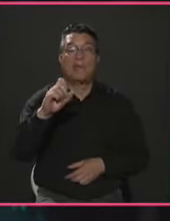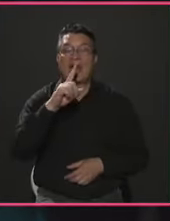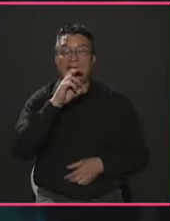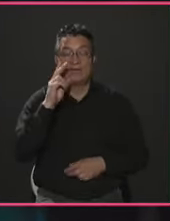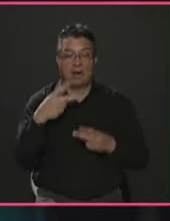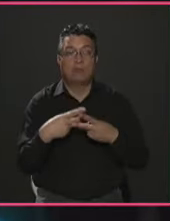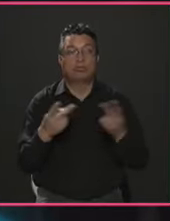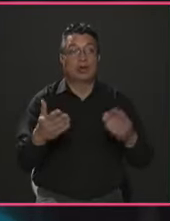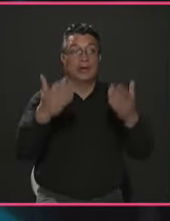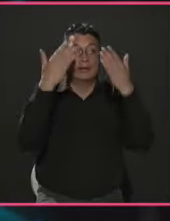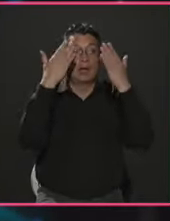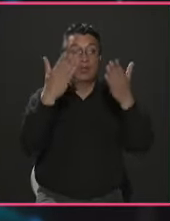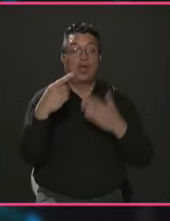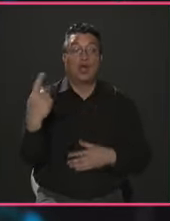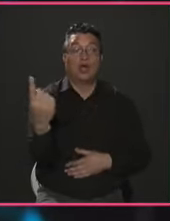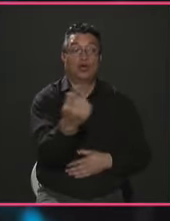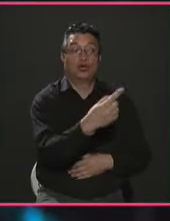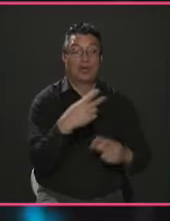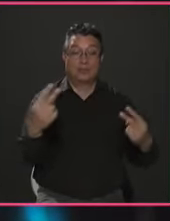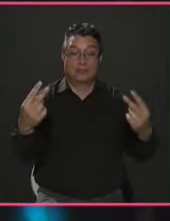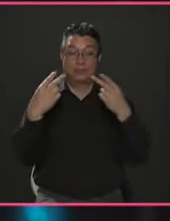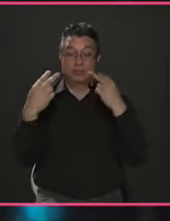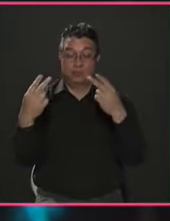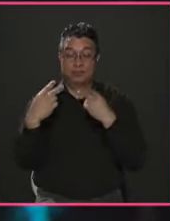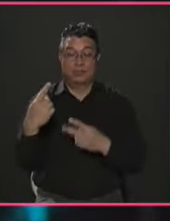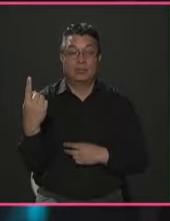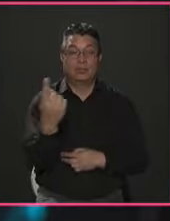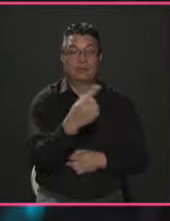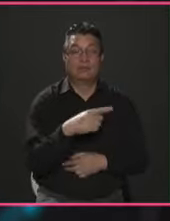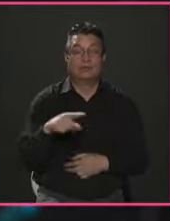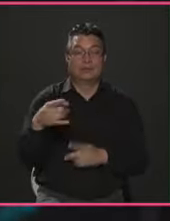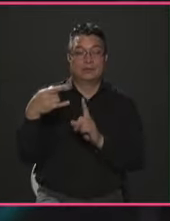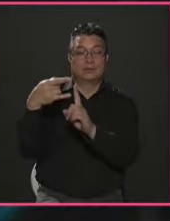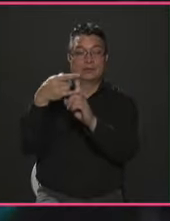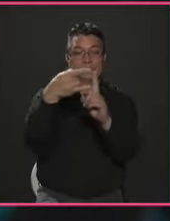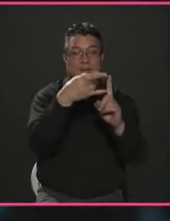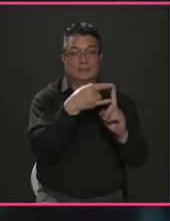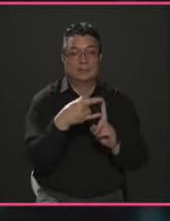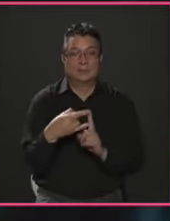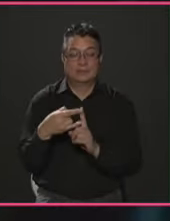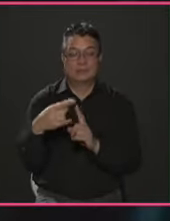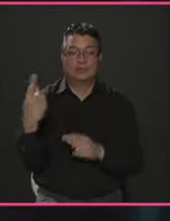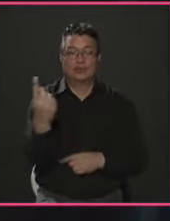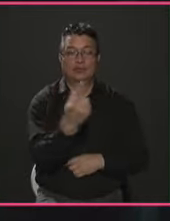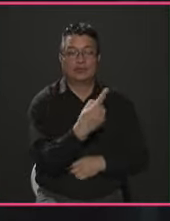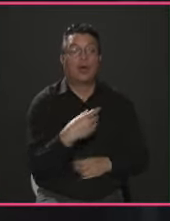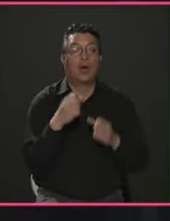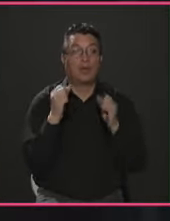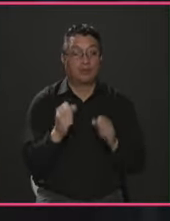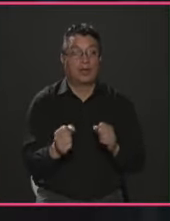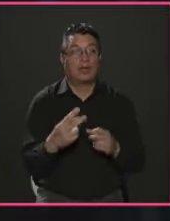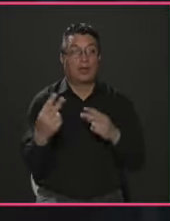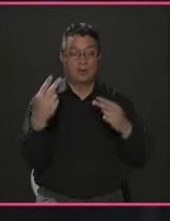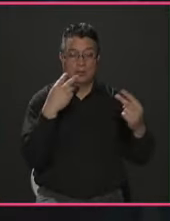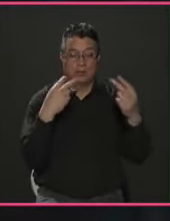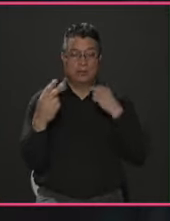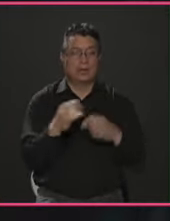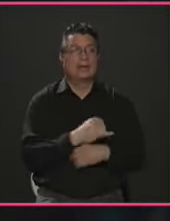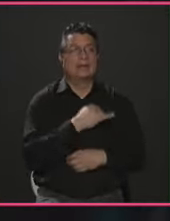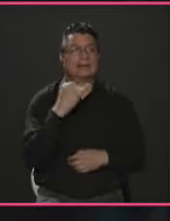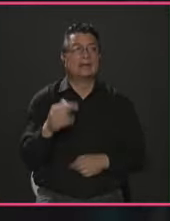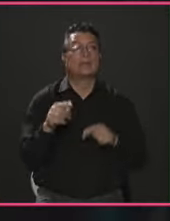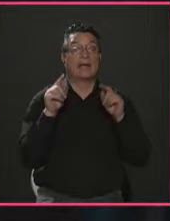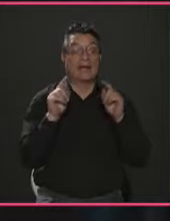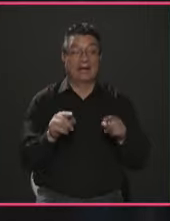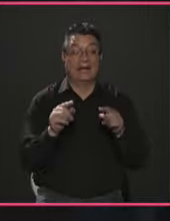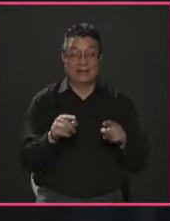evento queremos saludar hasta ahora a quienes nos ven también por eh streaming muy importante que podamos compartir esto todos los años siempre decimos lo mismo Este es